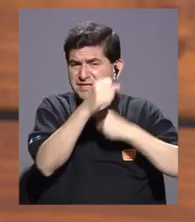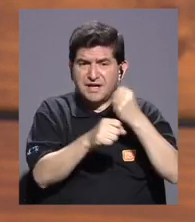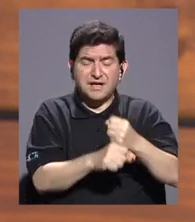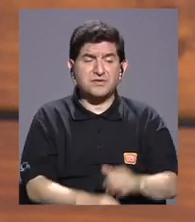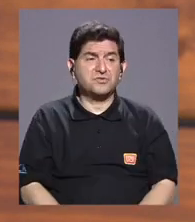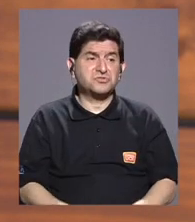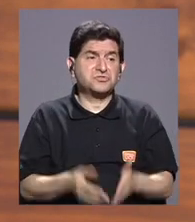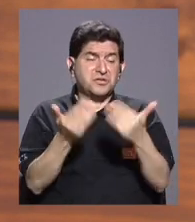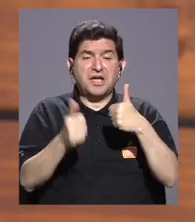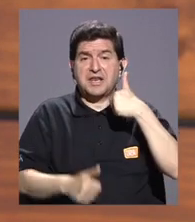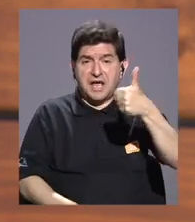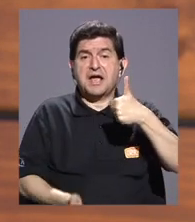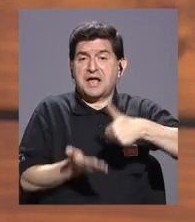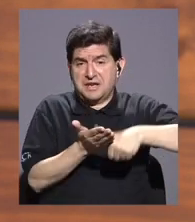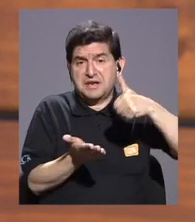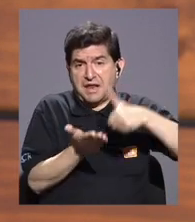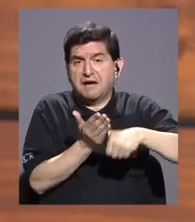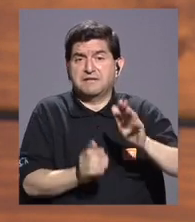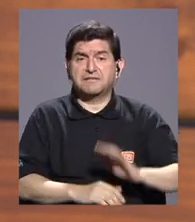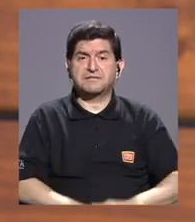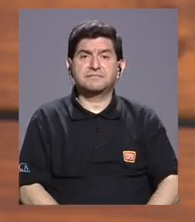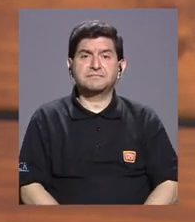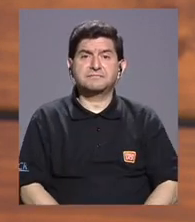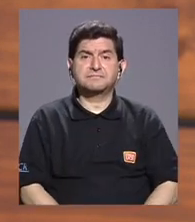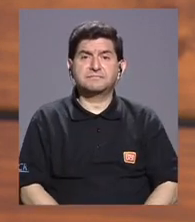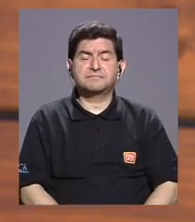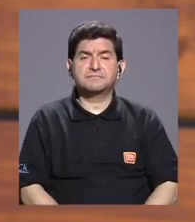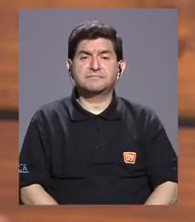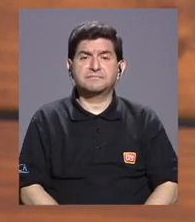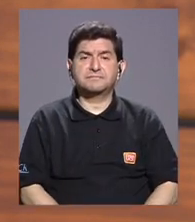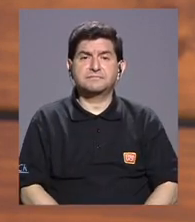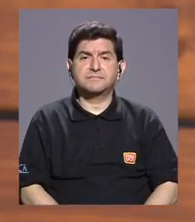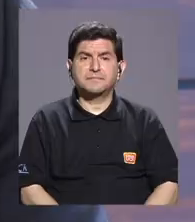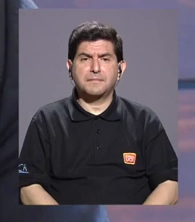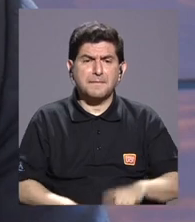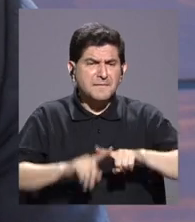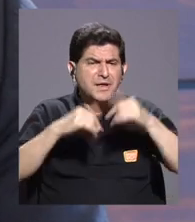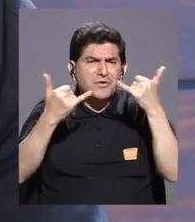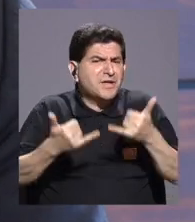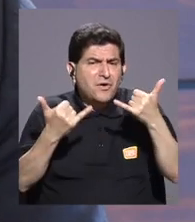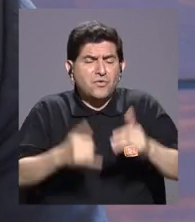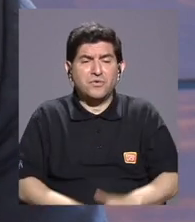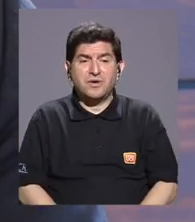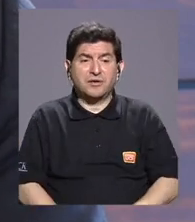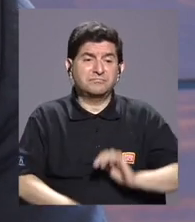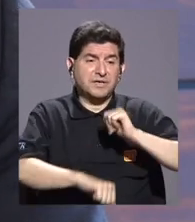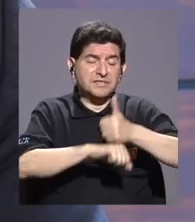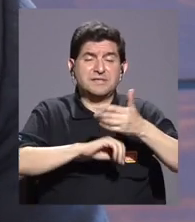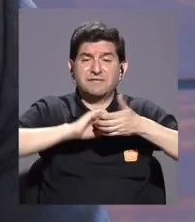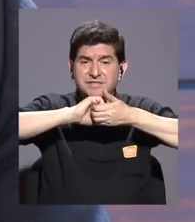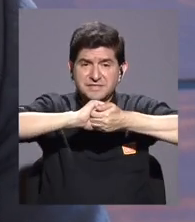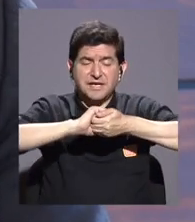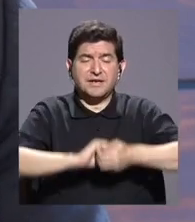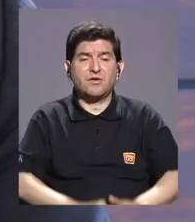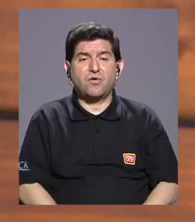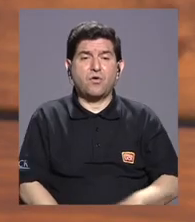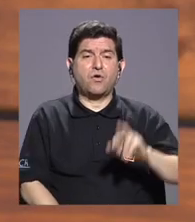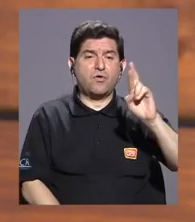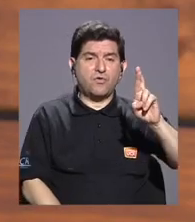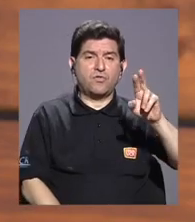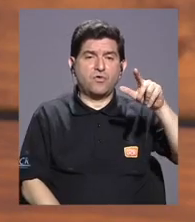política. Me parece que pretendía ganar las elecciones, pretendía poder hacer una alianza con Rodolfo